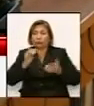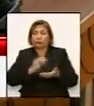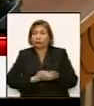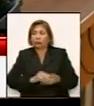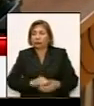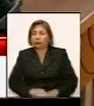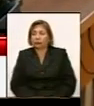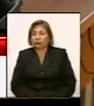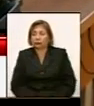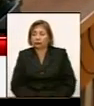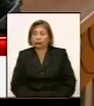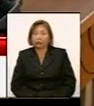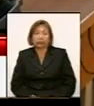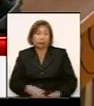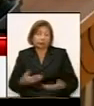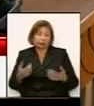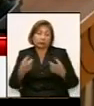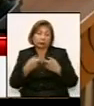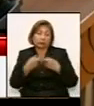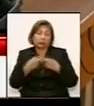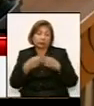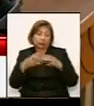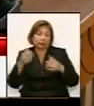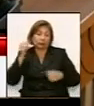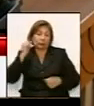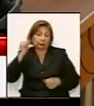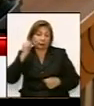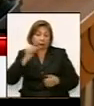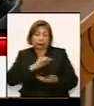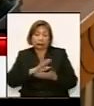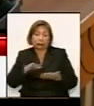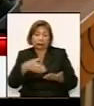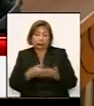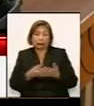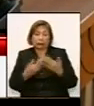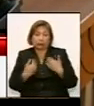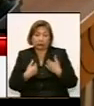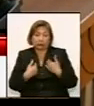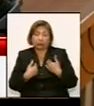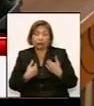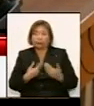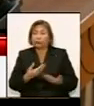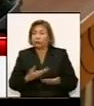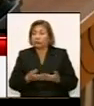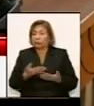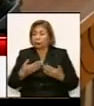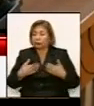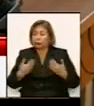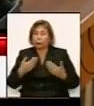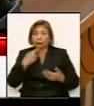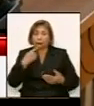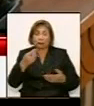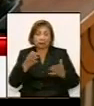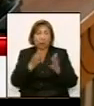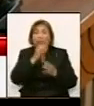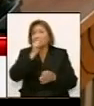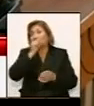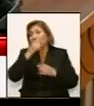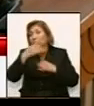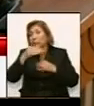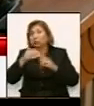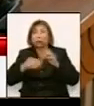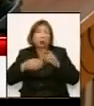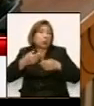que se expresan libremente en Internet porque es un derecho que todas y todos tenemos. Encontramos también que pueden ser periodistas, activistas